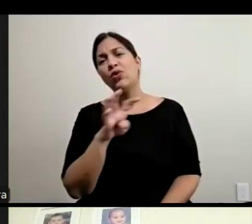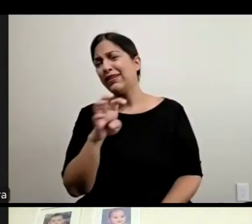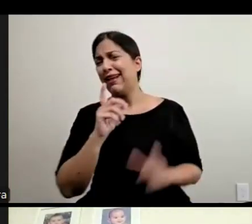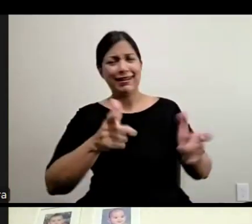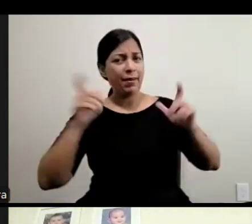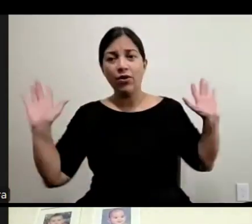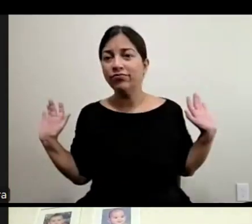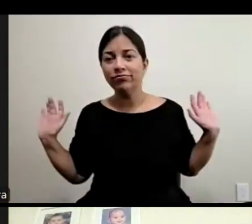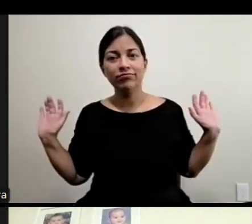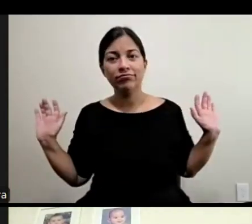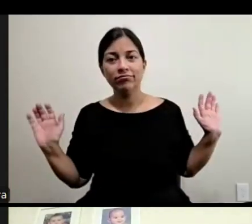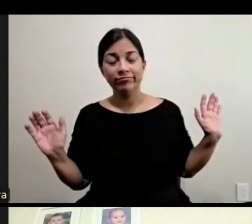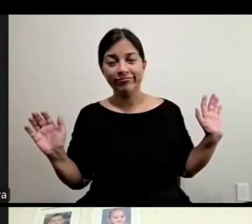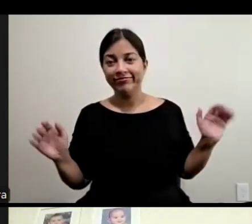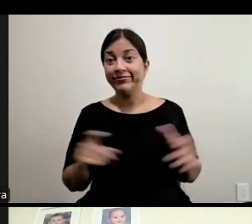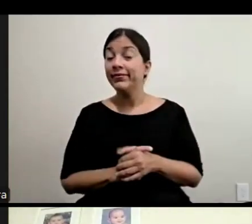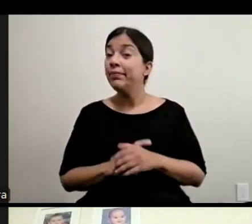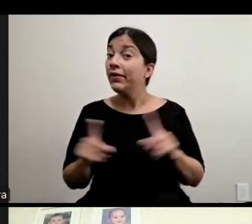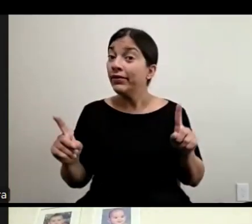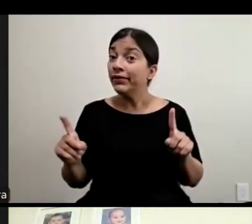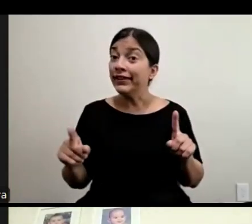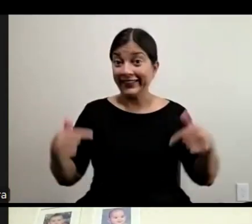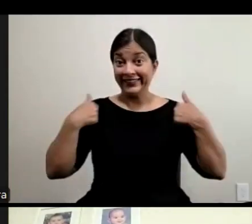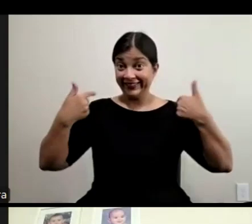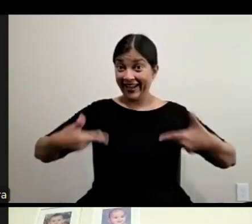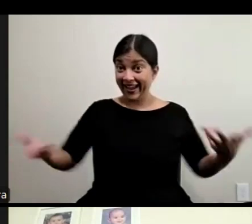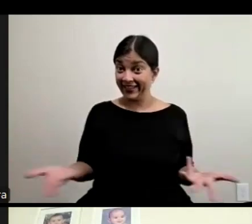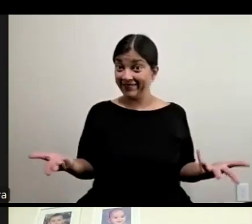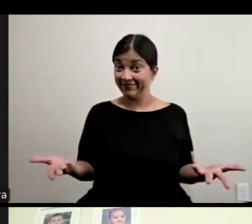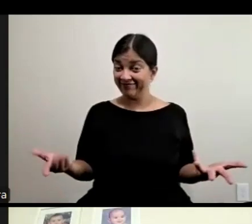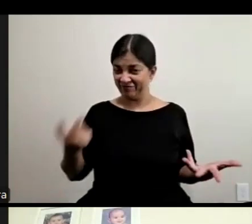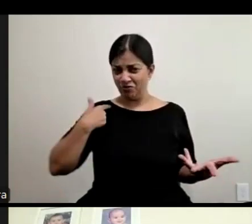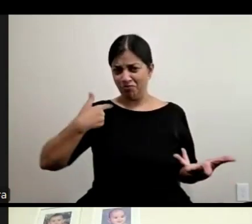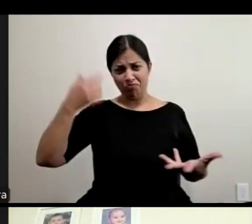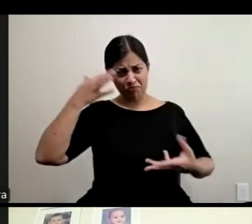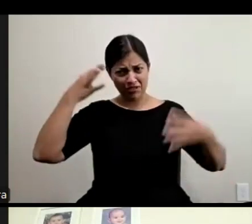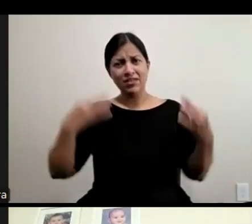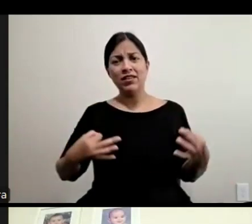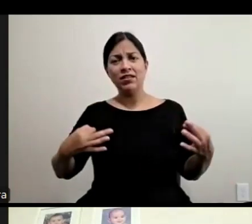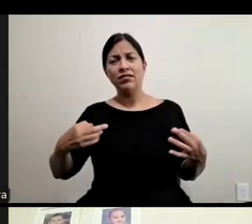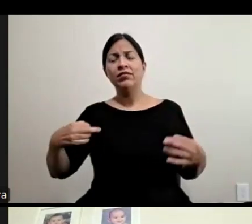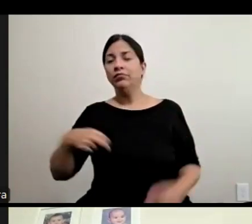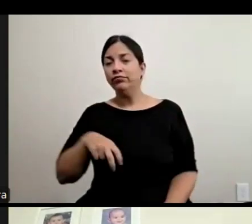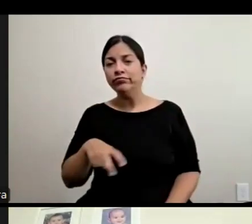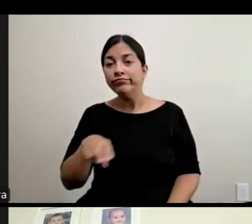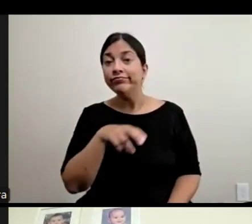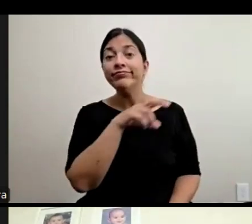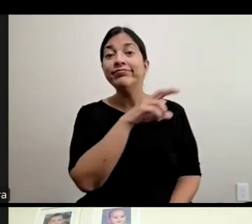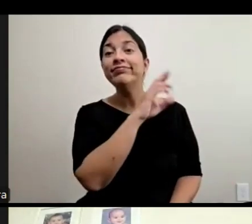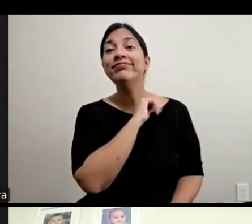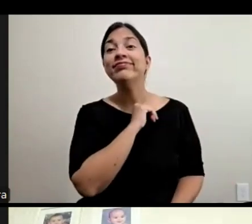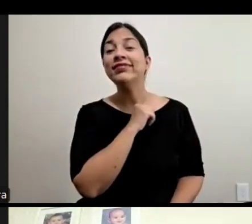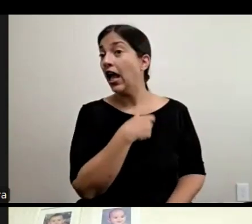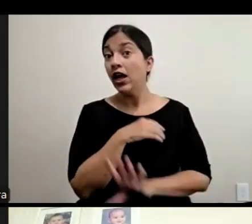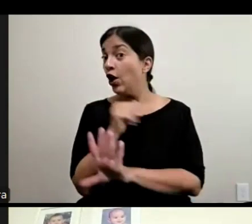Ojo. Anyway, la cosa es que esta que está aquí decidió ir a Santa Isabel. No, ella no fue Cono. Ella no fue